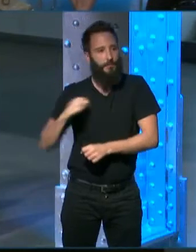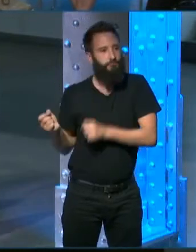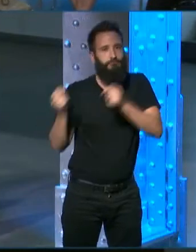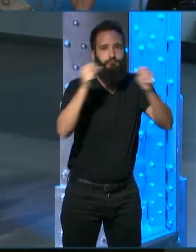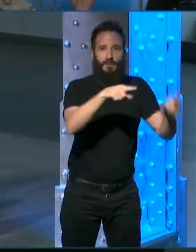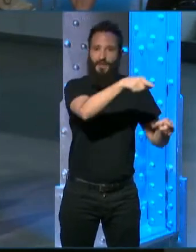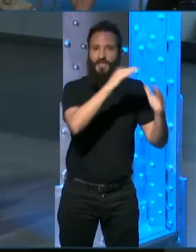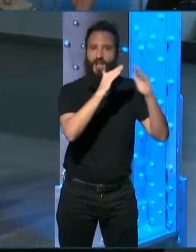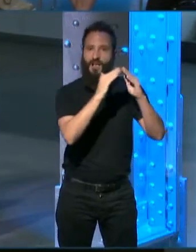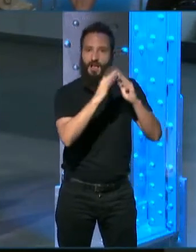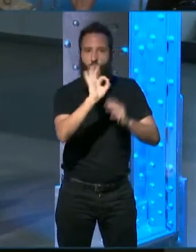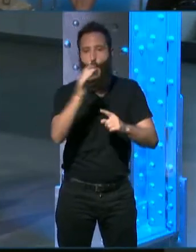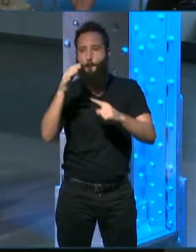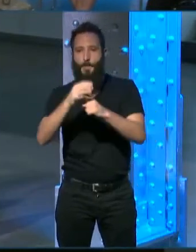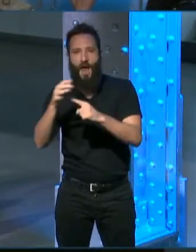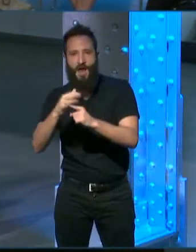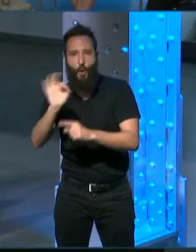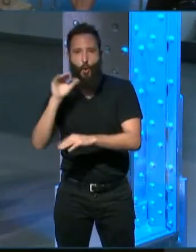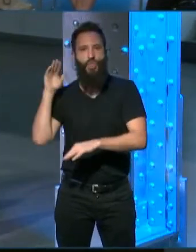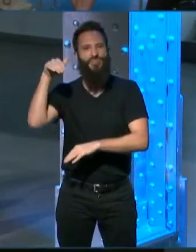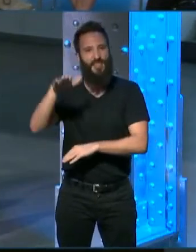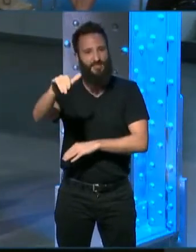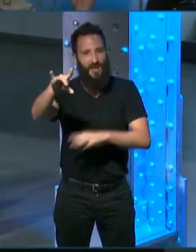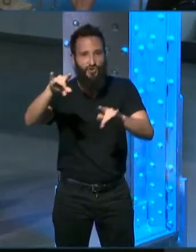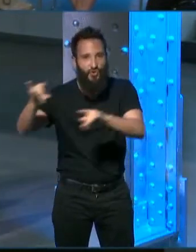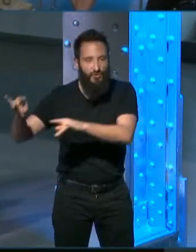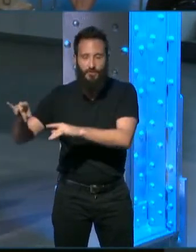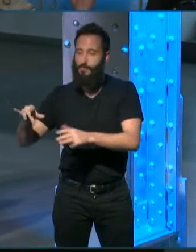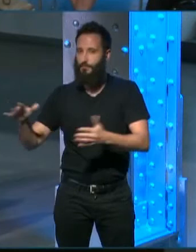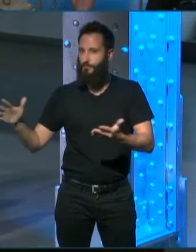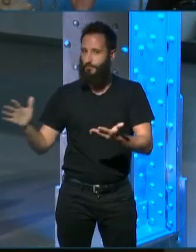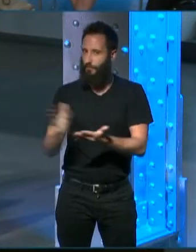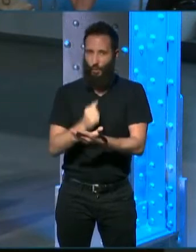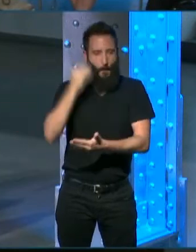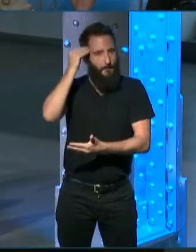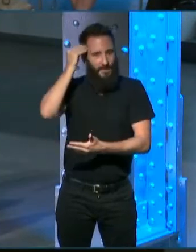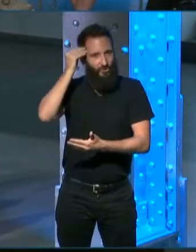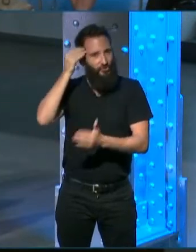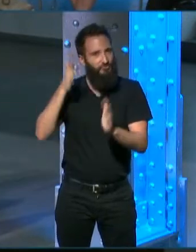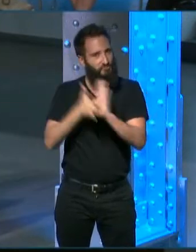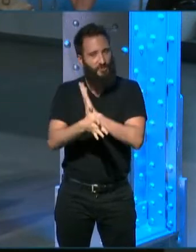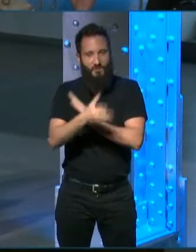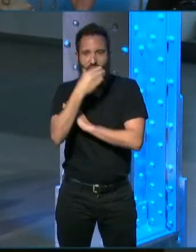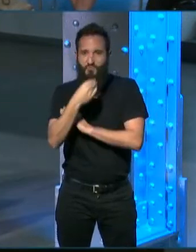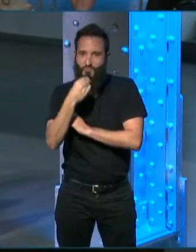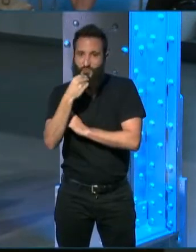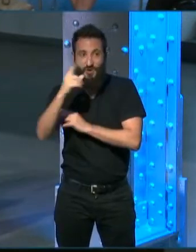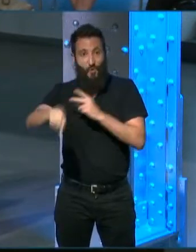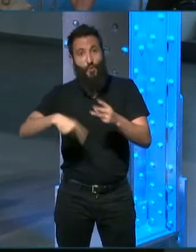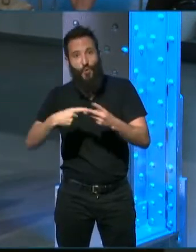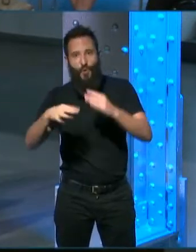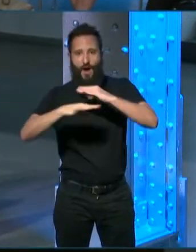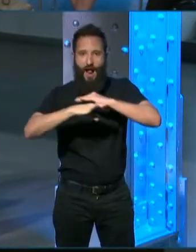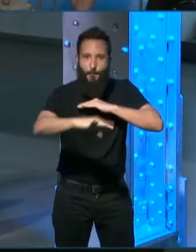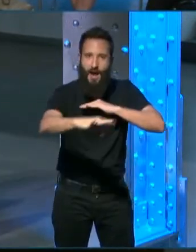nos llevas a los parques, a los desiertos. Entonces creo que tiene una armonía muy especial y se sumerge en el mar y vuelve otra